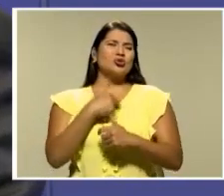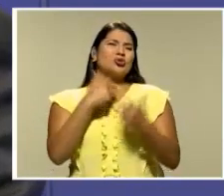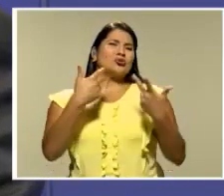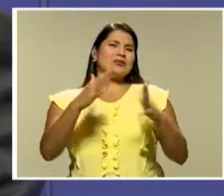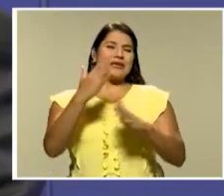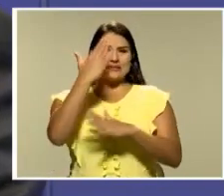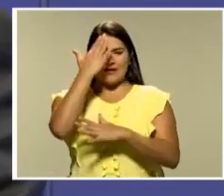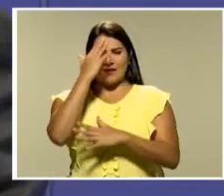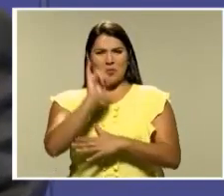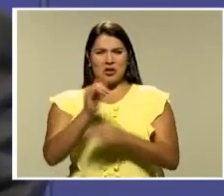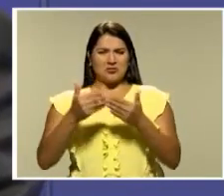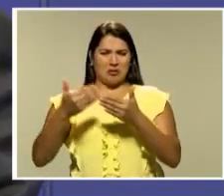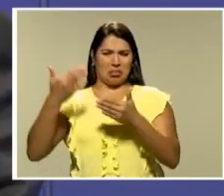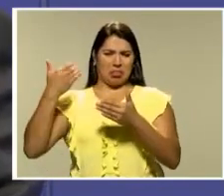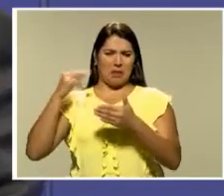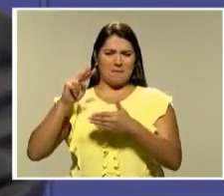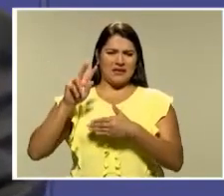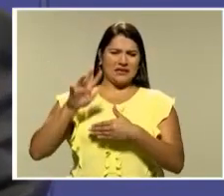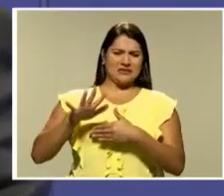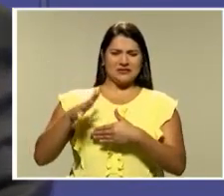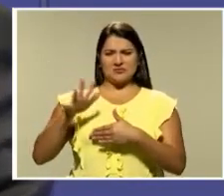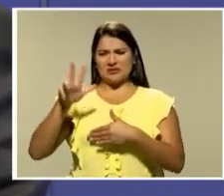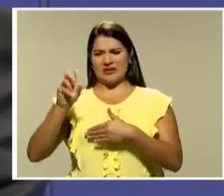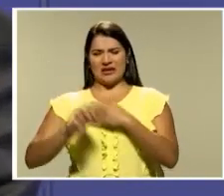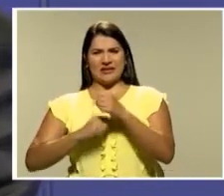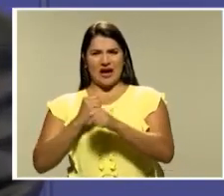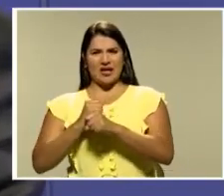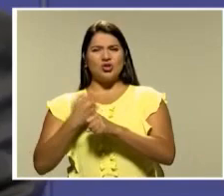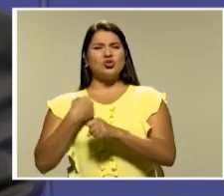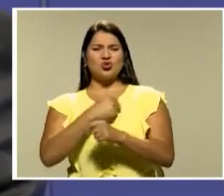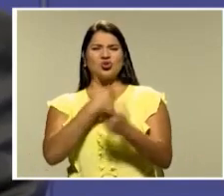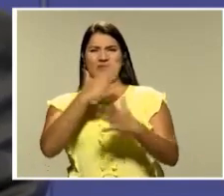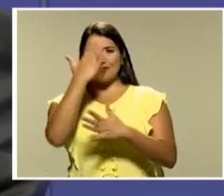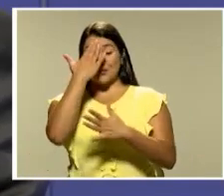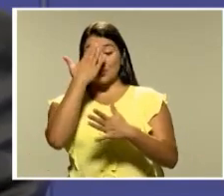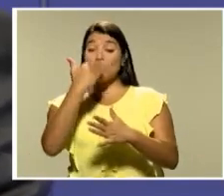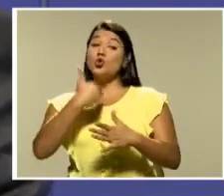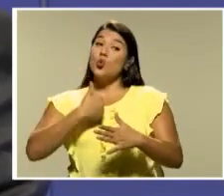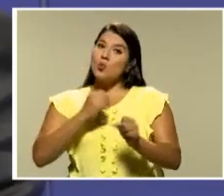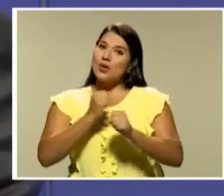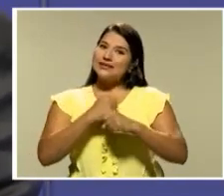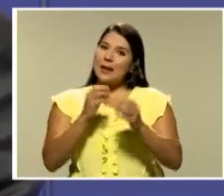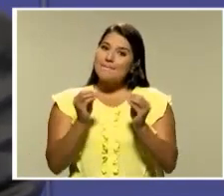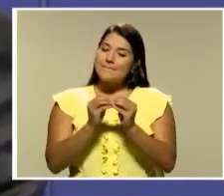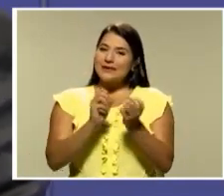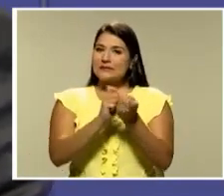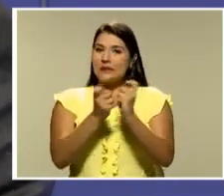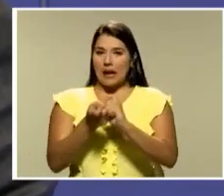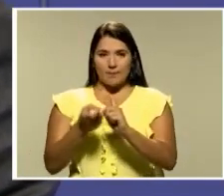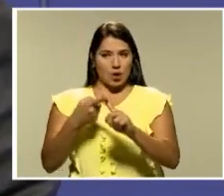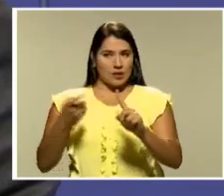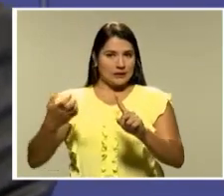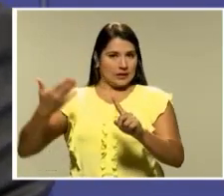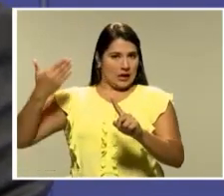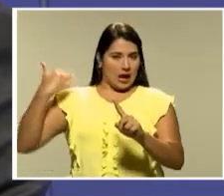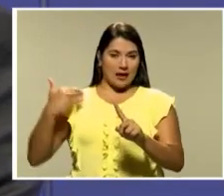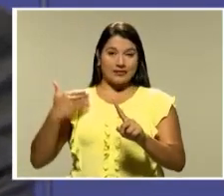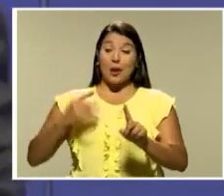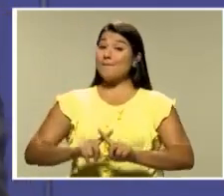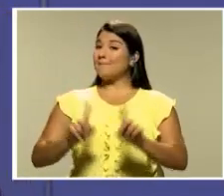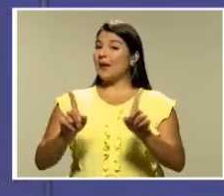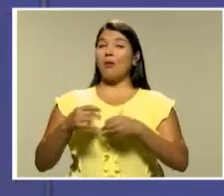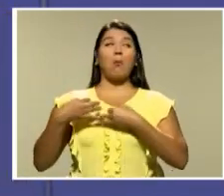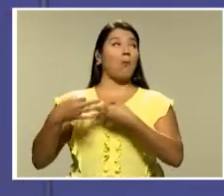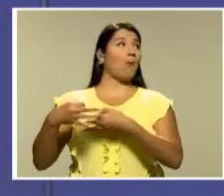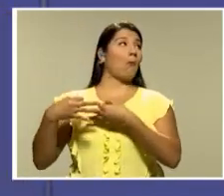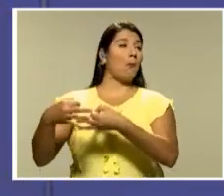desde hace unos 25, 30 años, debimos haber hecho más ajustes hace tiempo. Dado que no se